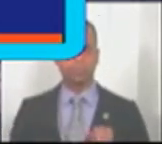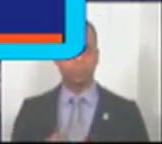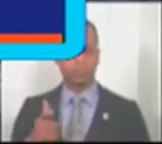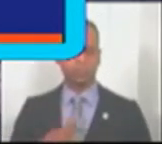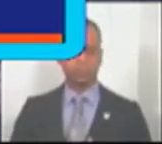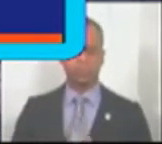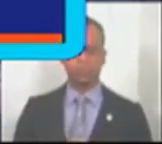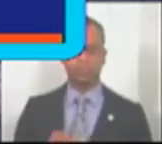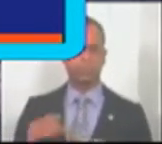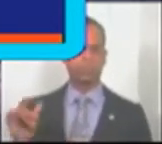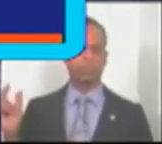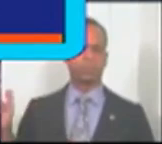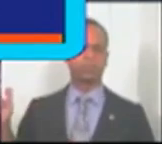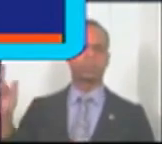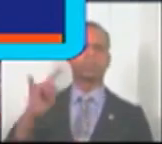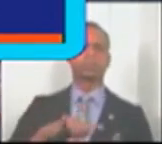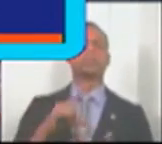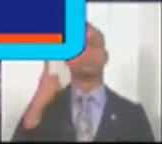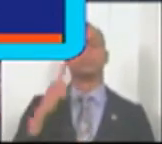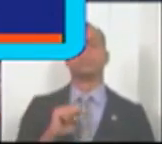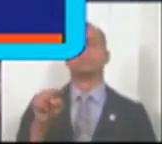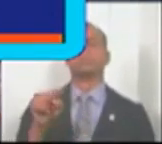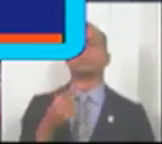lo crucé para estar en Quito,